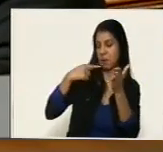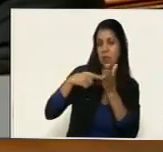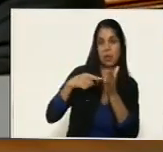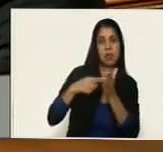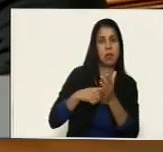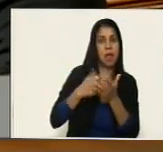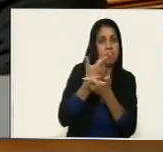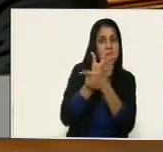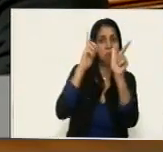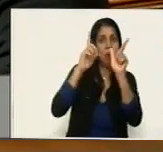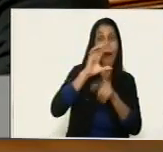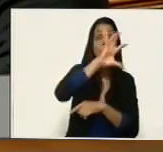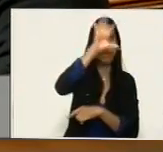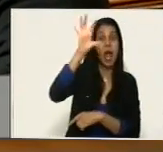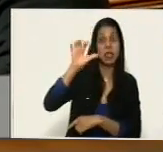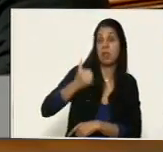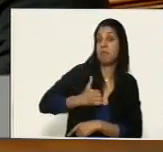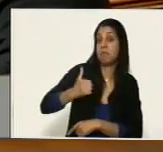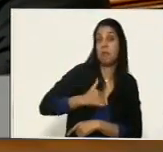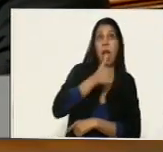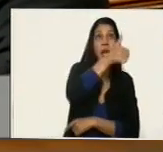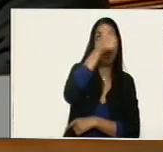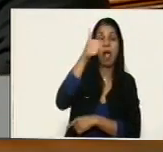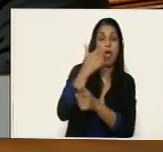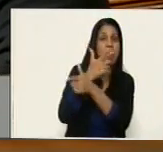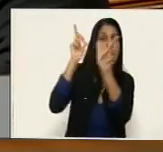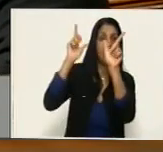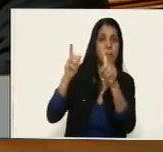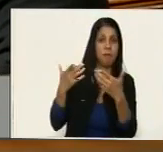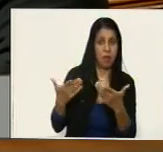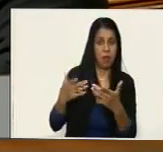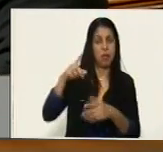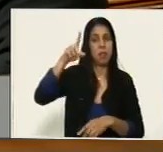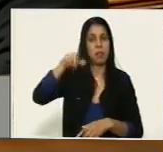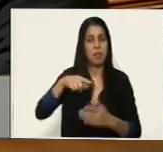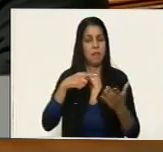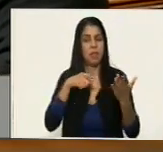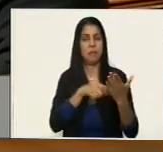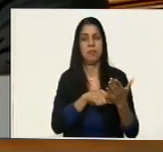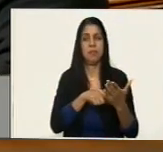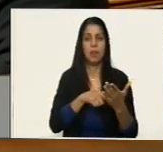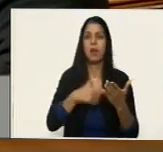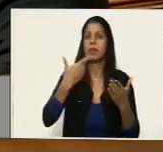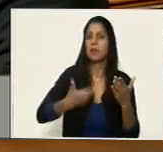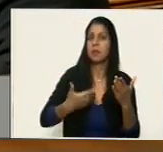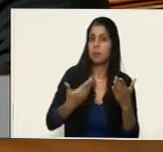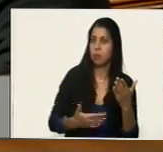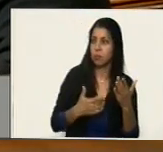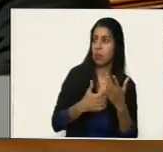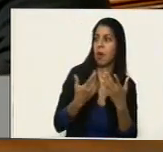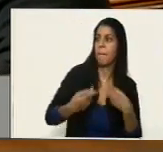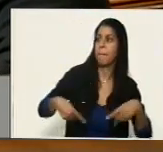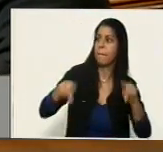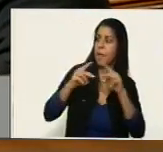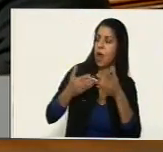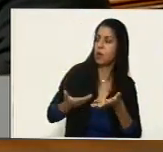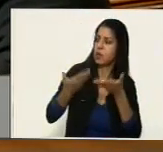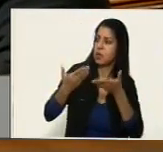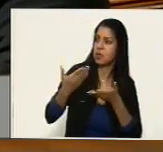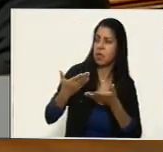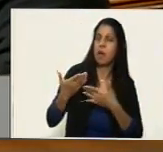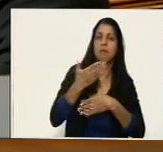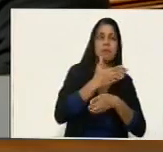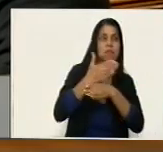y autodeterminación de los pueblos, así como del elemental valor de coexistencia pacífica